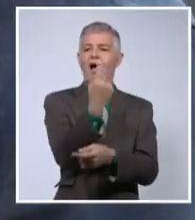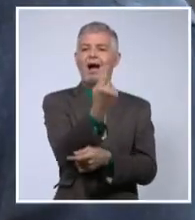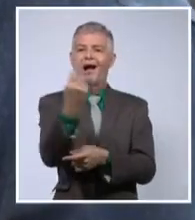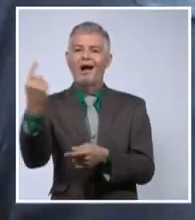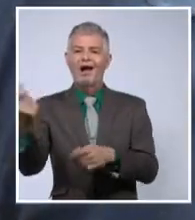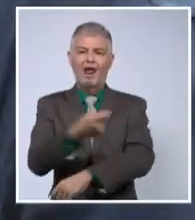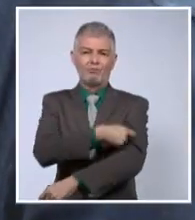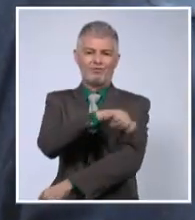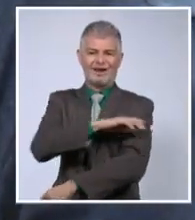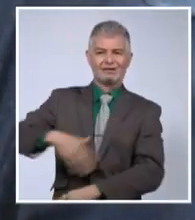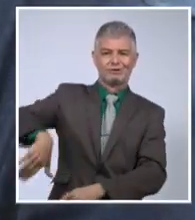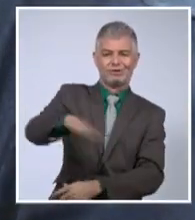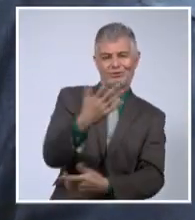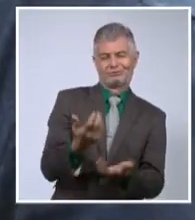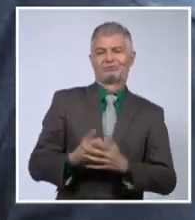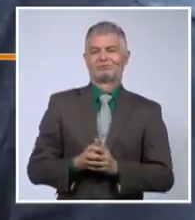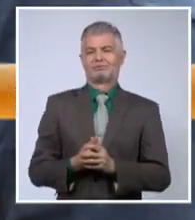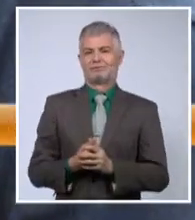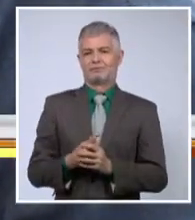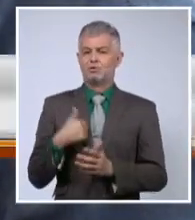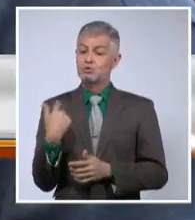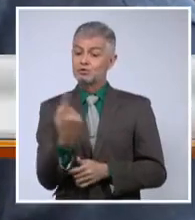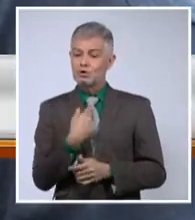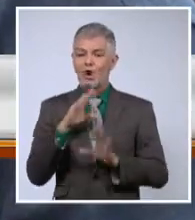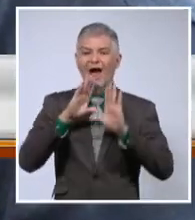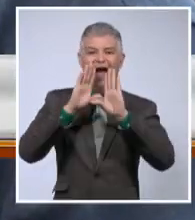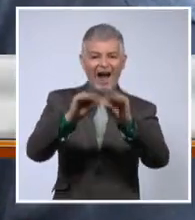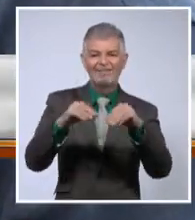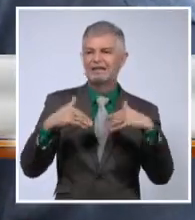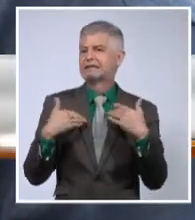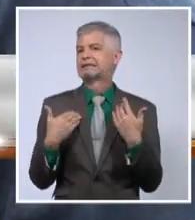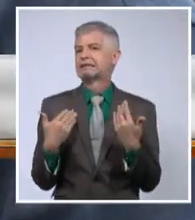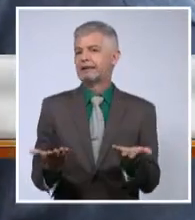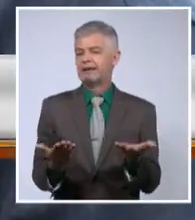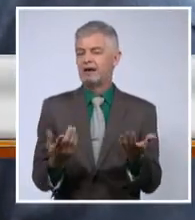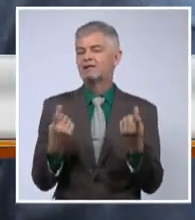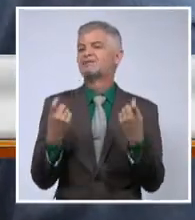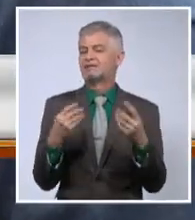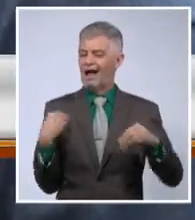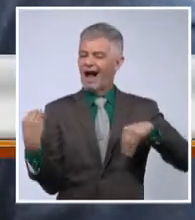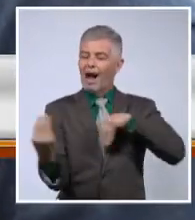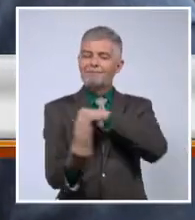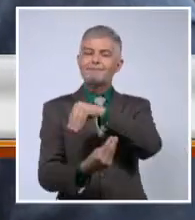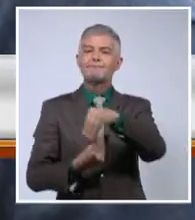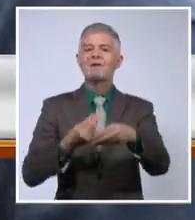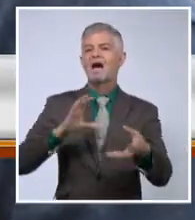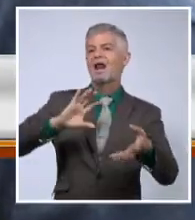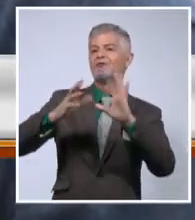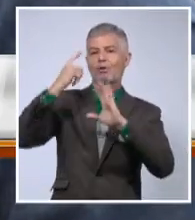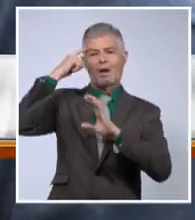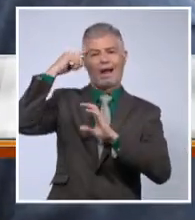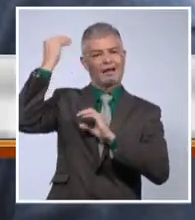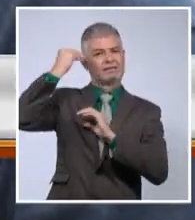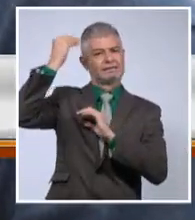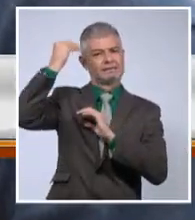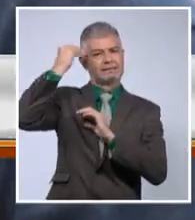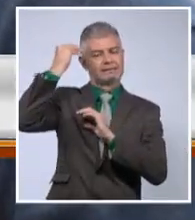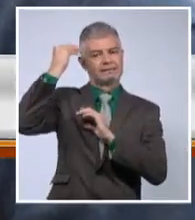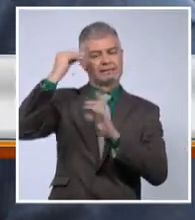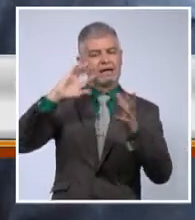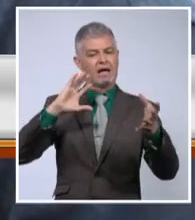que estamos hablando lleva a la necesidad de un cambio de conducta, de un cambio